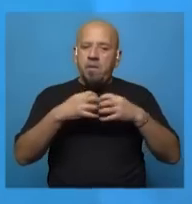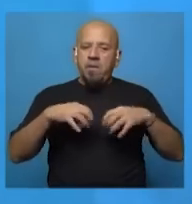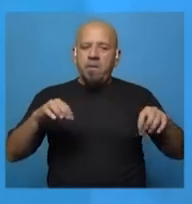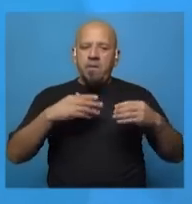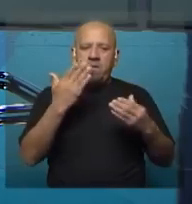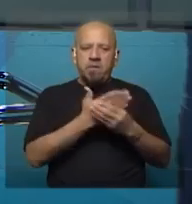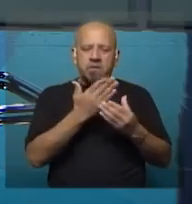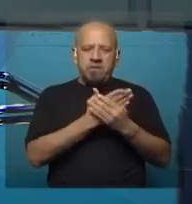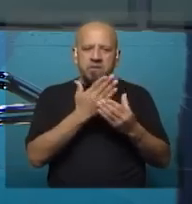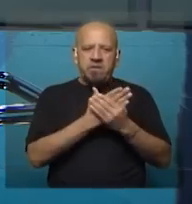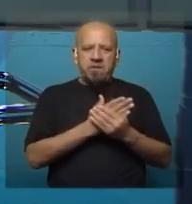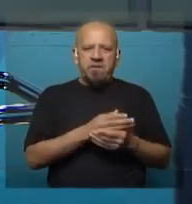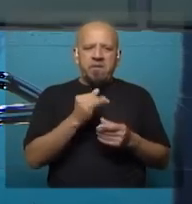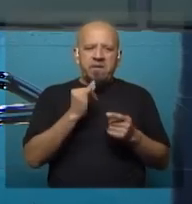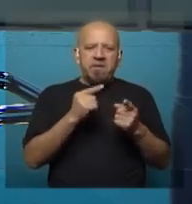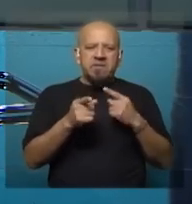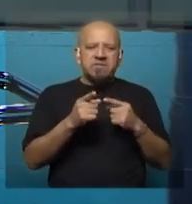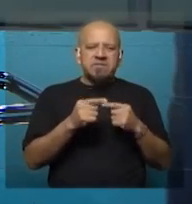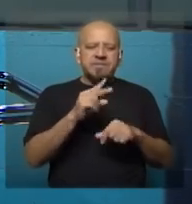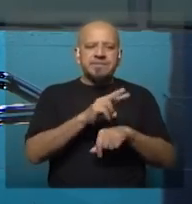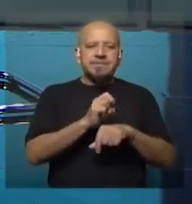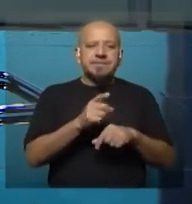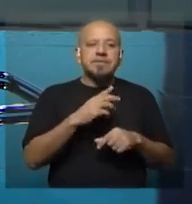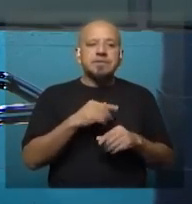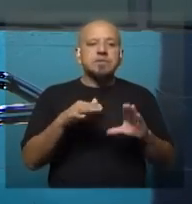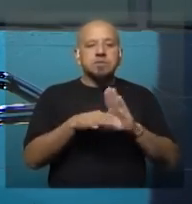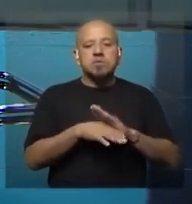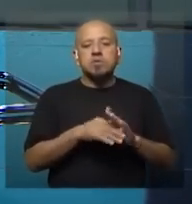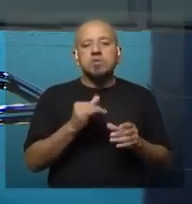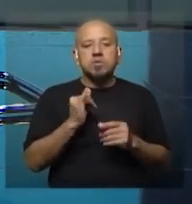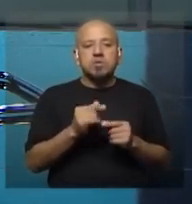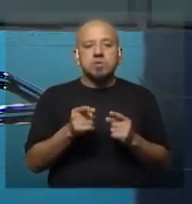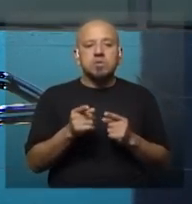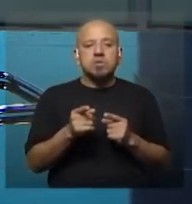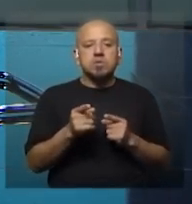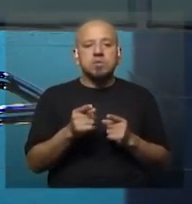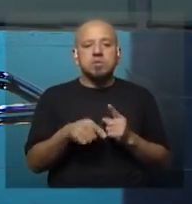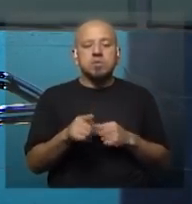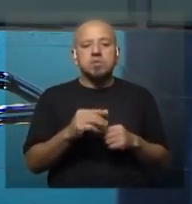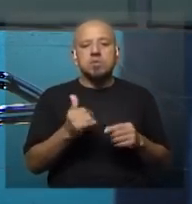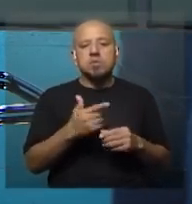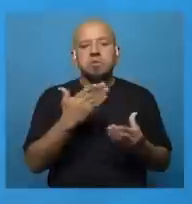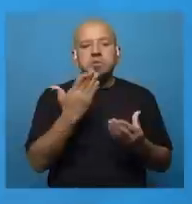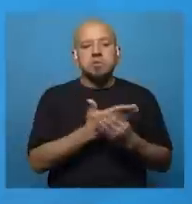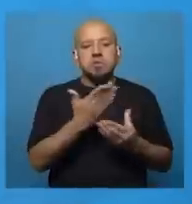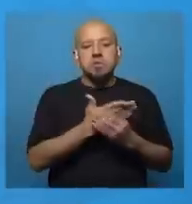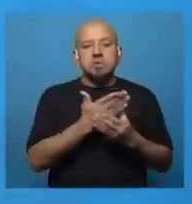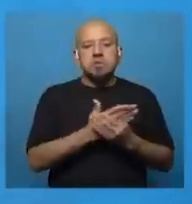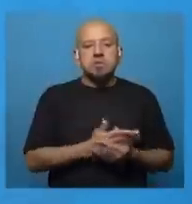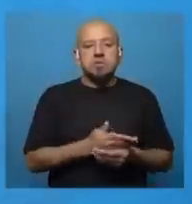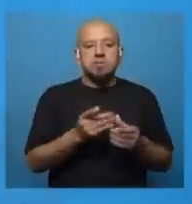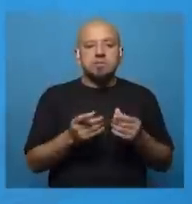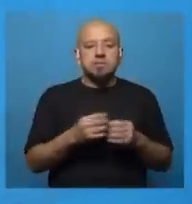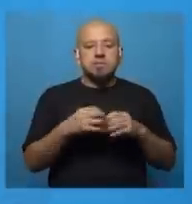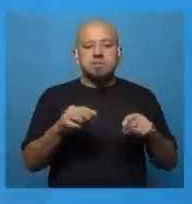un expediente separado y efectivamente bueno la fiscal había coincidido con eso ya había abierto un expediente este separado